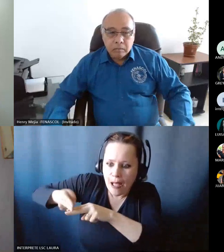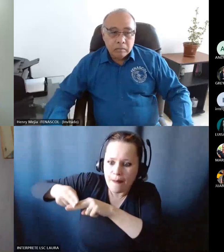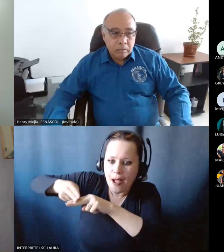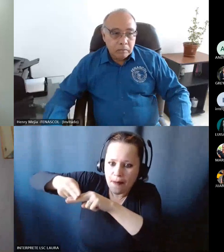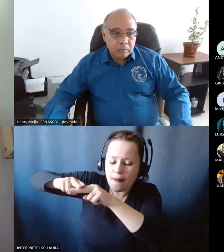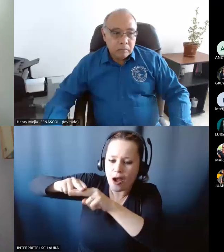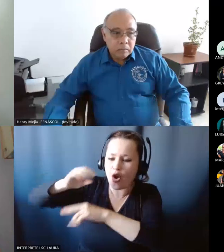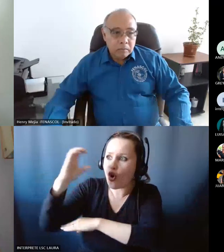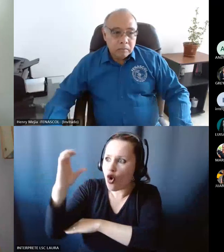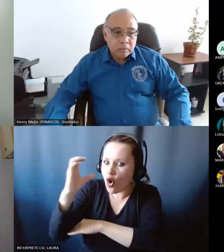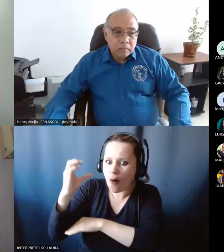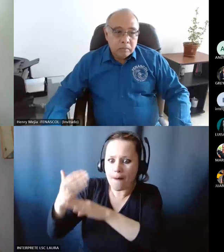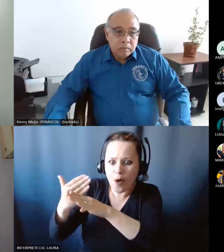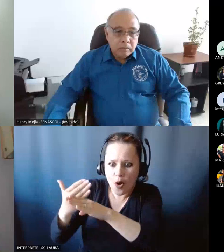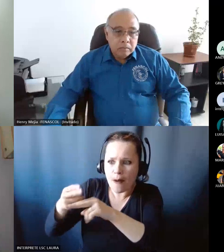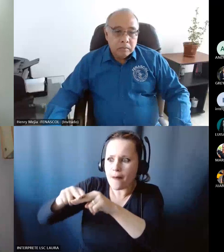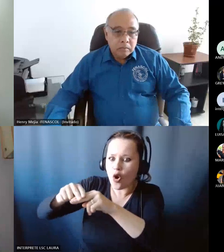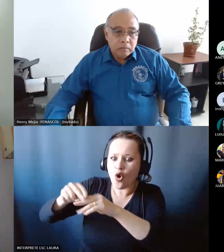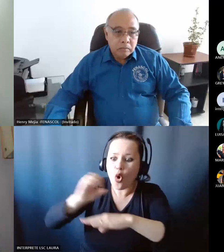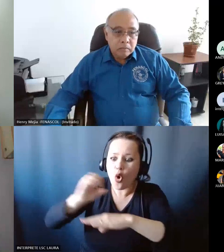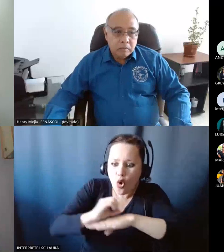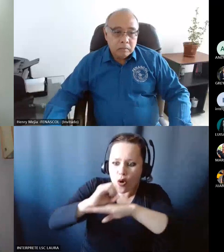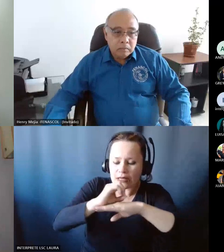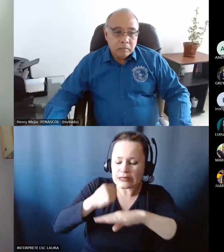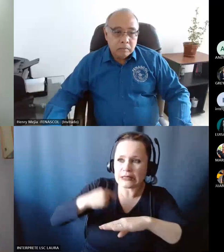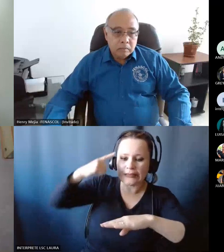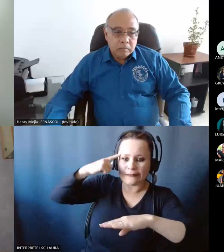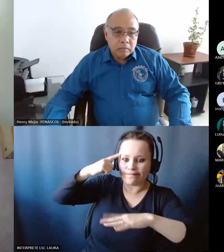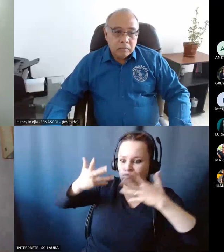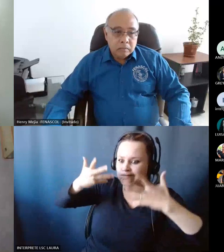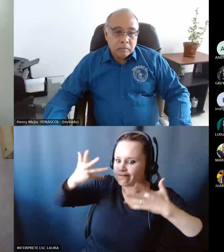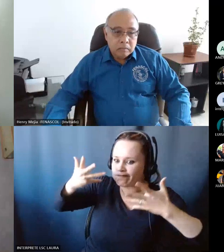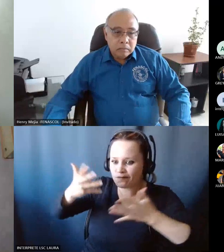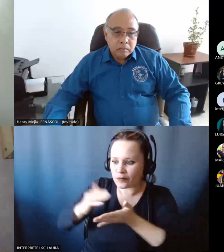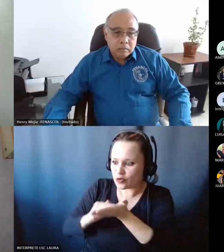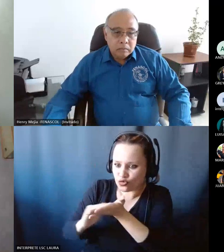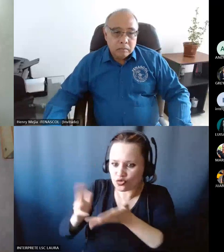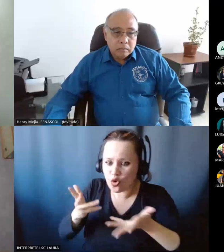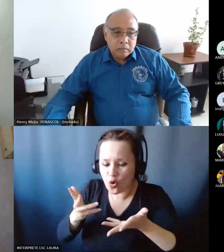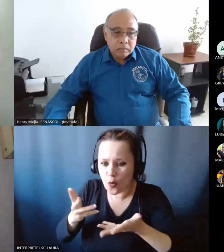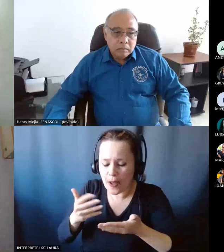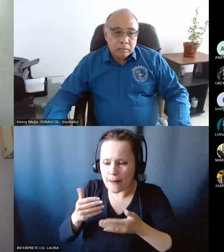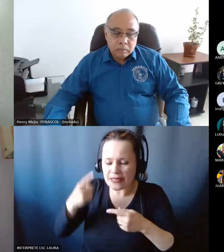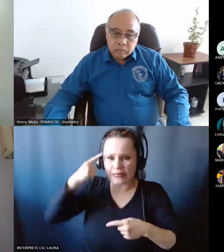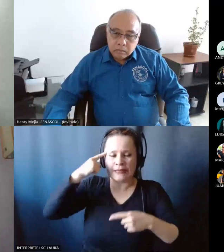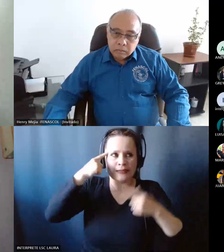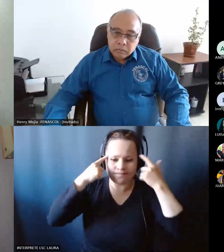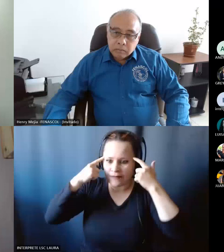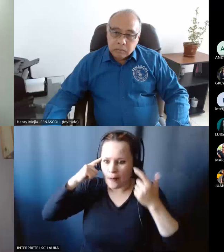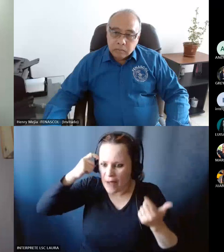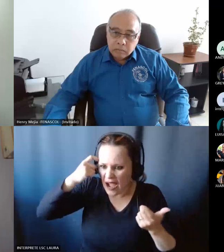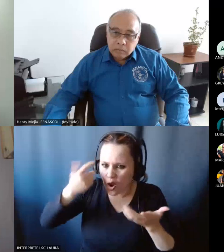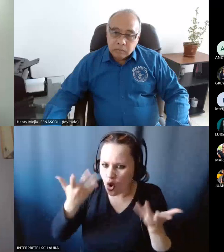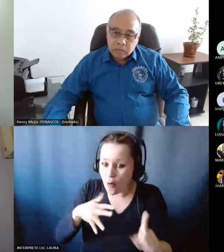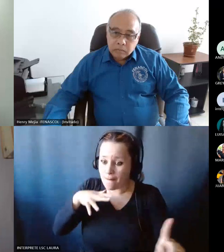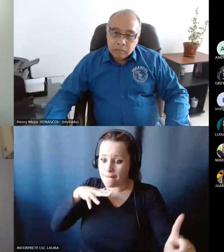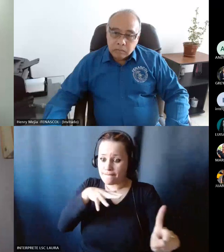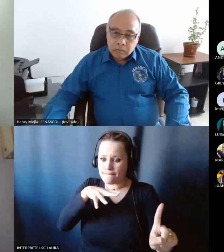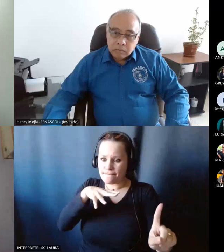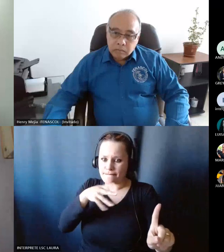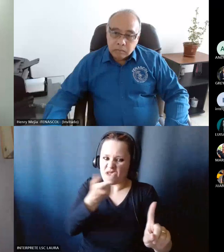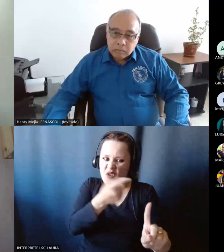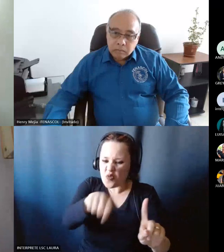las al a las organizaciones que también comienzan a sumar sumar unos retos por el impacto que esos genera la economía